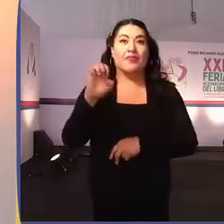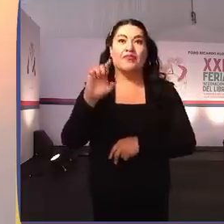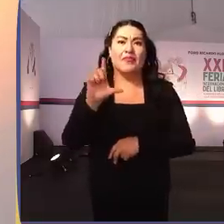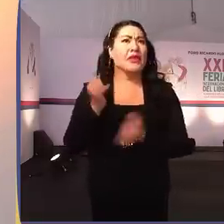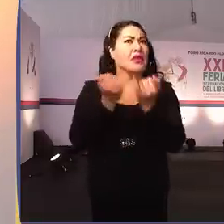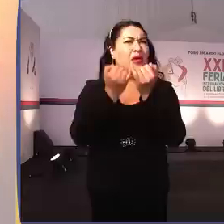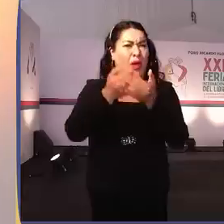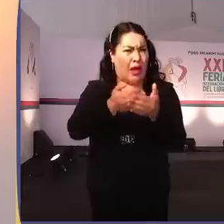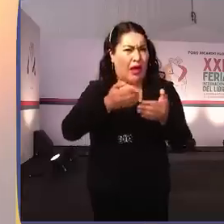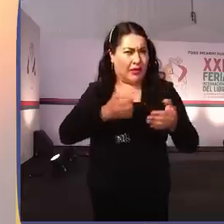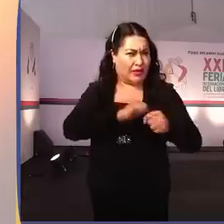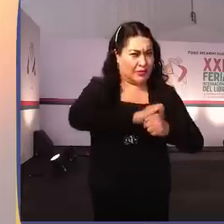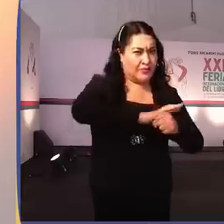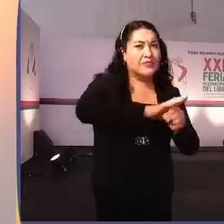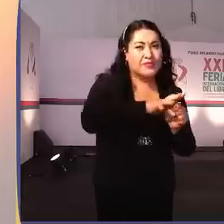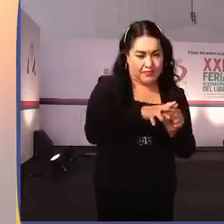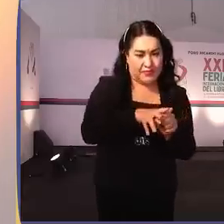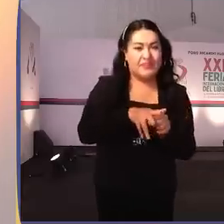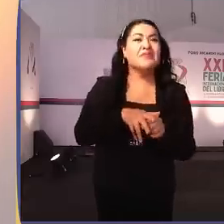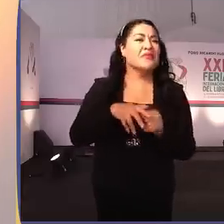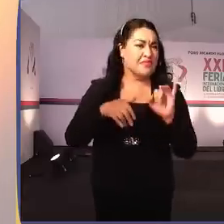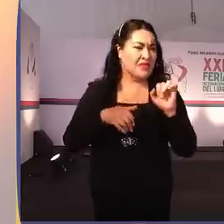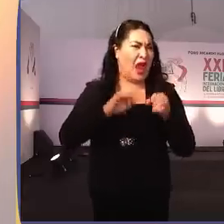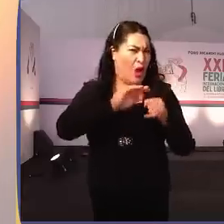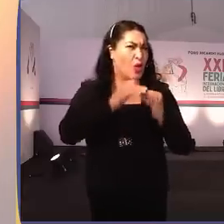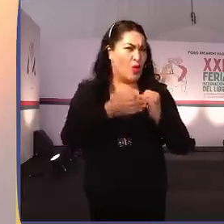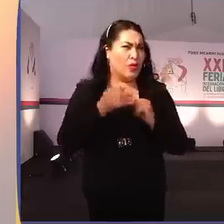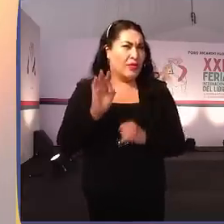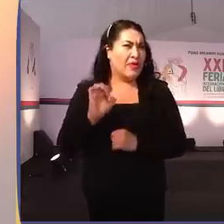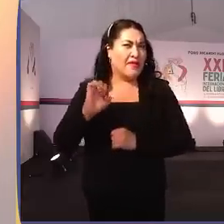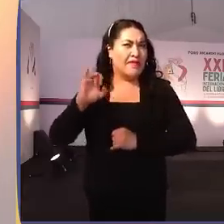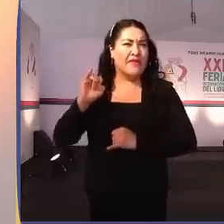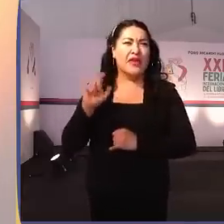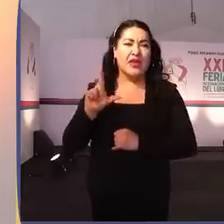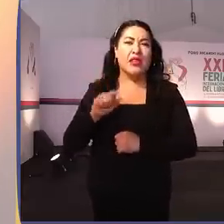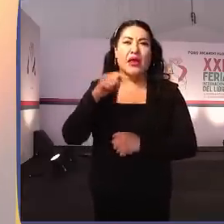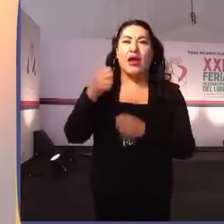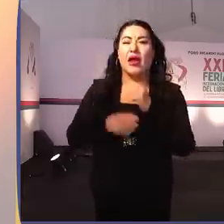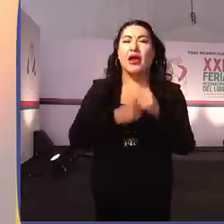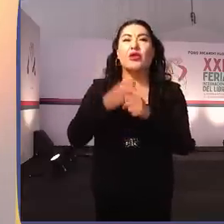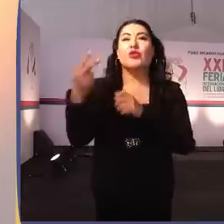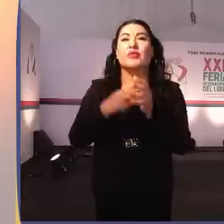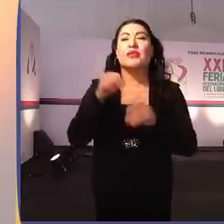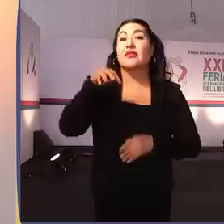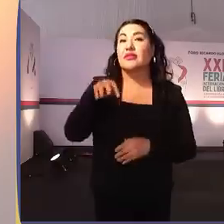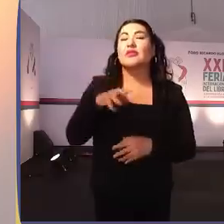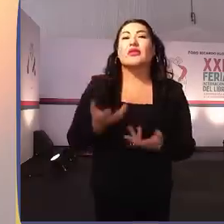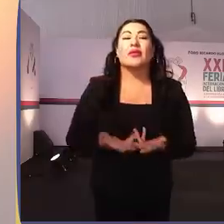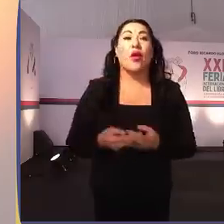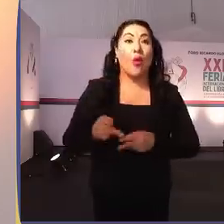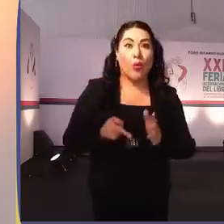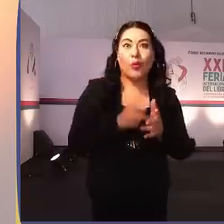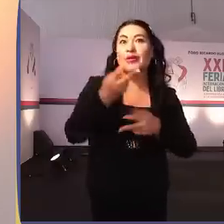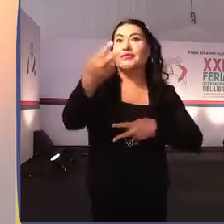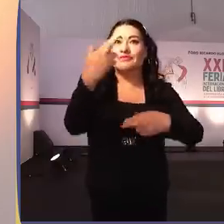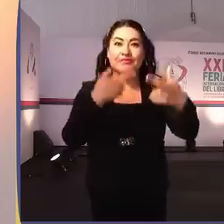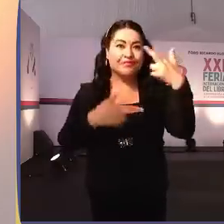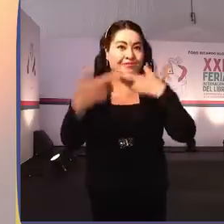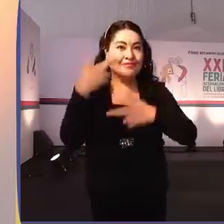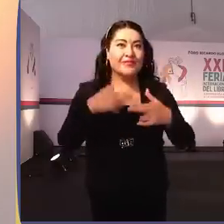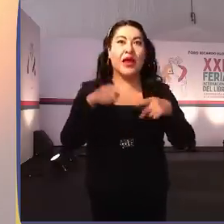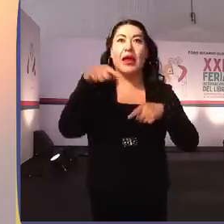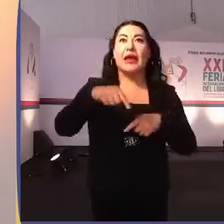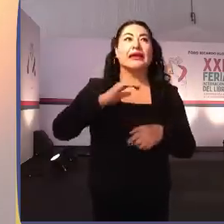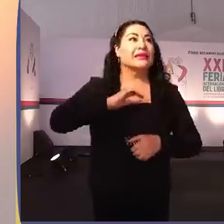pandemia también, tuvimos la última, ¿verdad? La última. Fue la última en 2019. Y aquí volvemos de nuevo, llenando